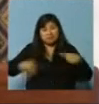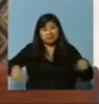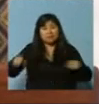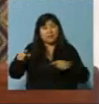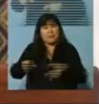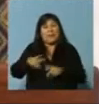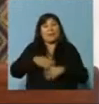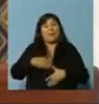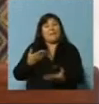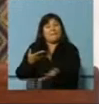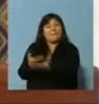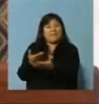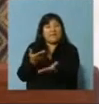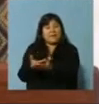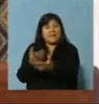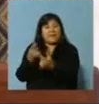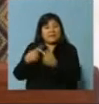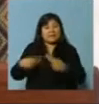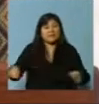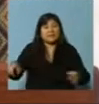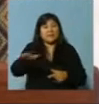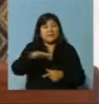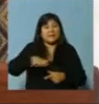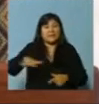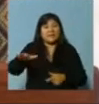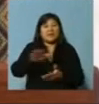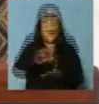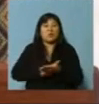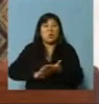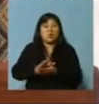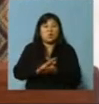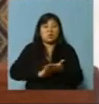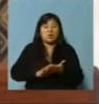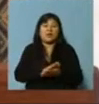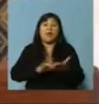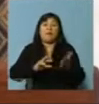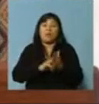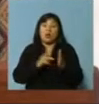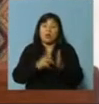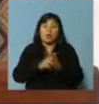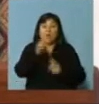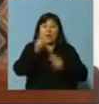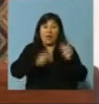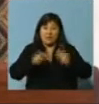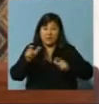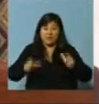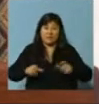en solucionar los problemas de la gente. Creo que